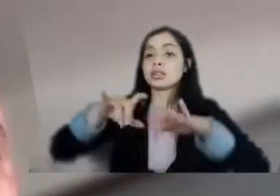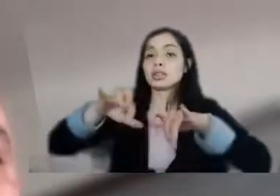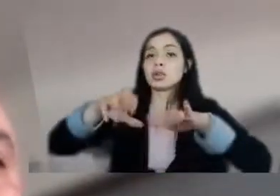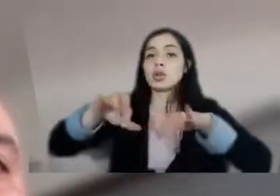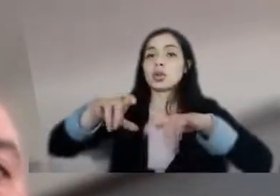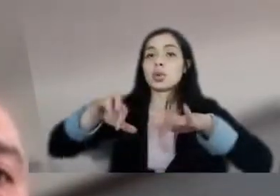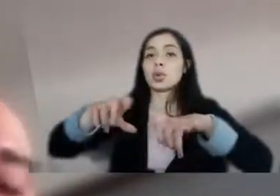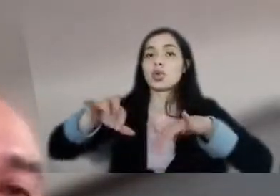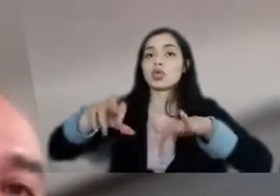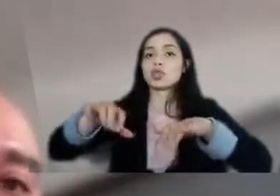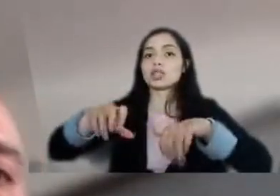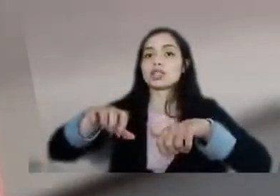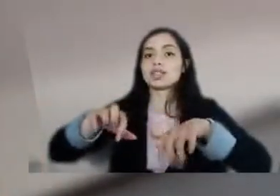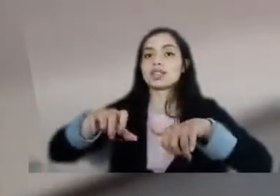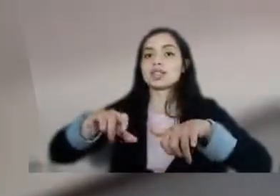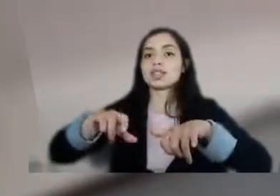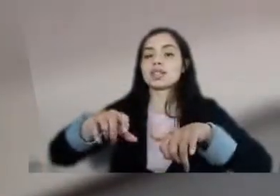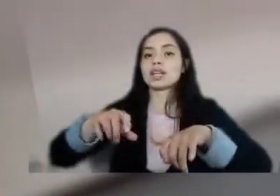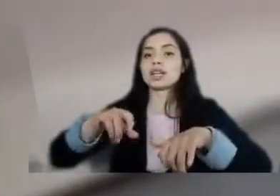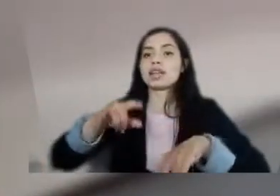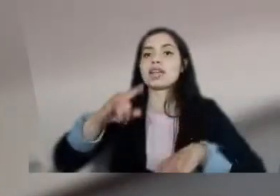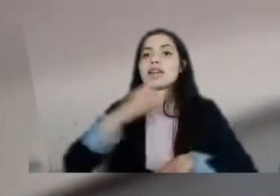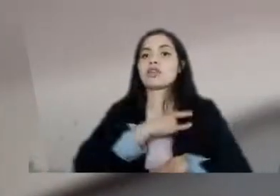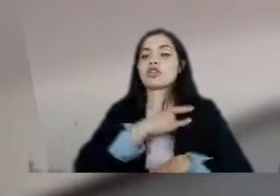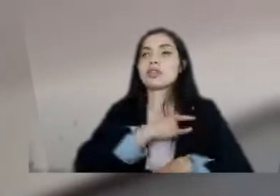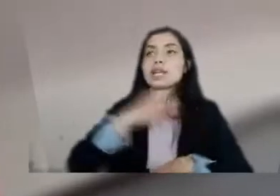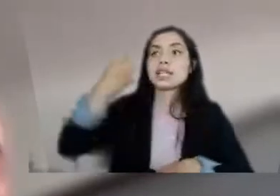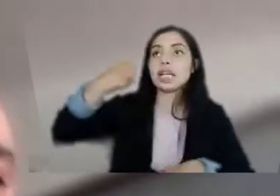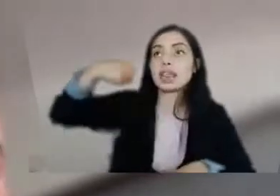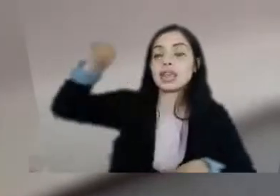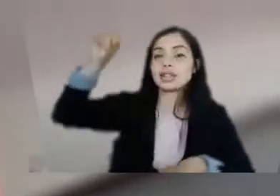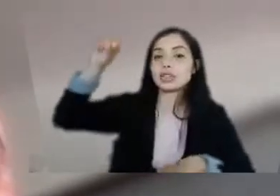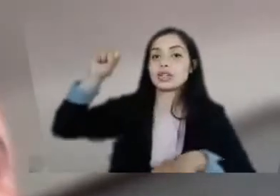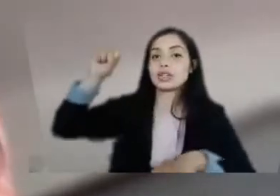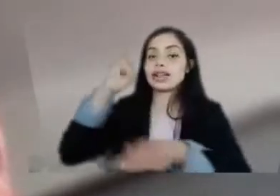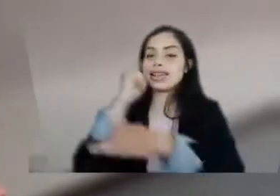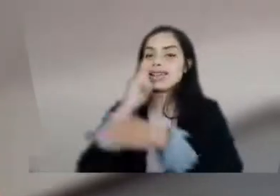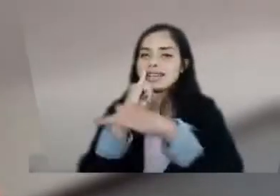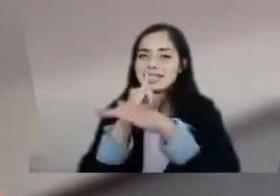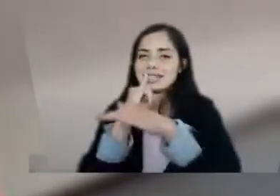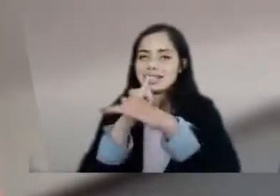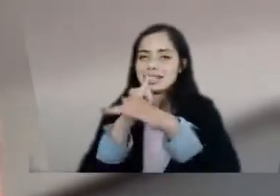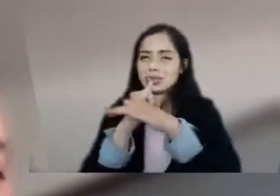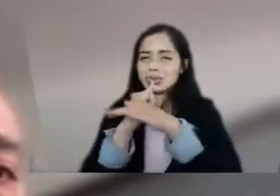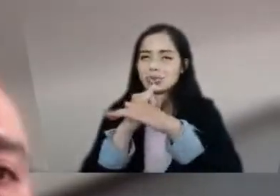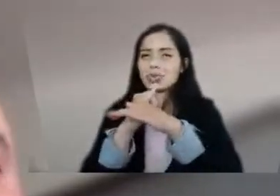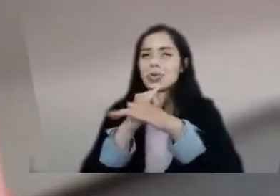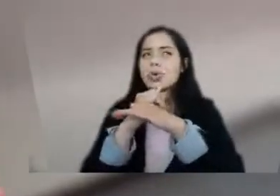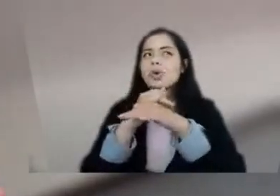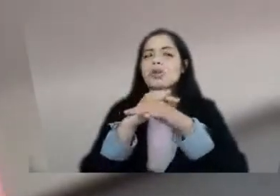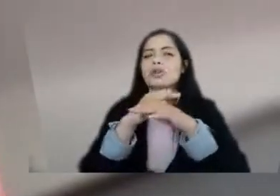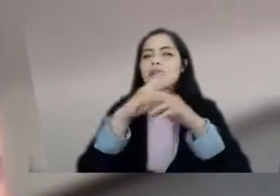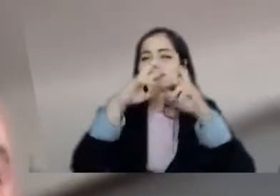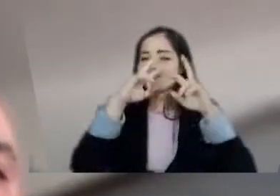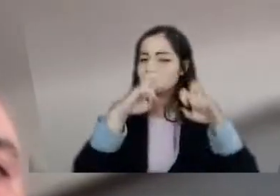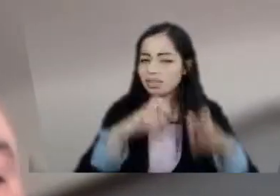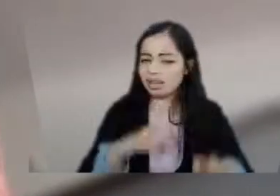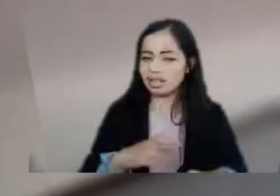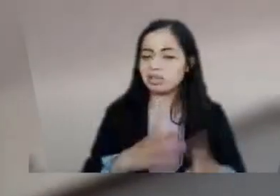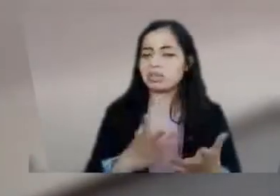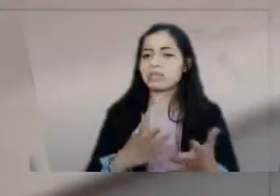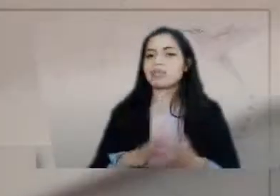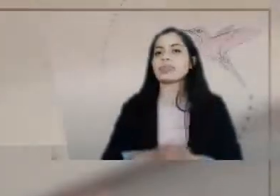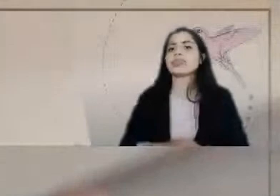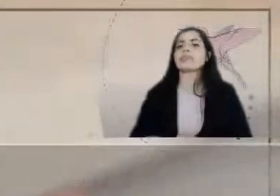Naturales de la Universidad Nacional, donde hoy tuvimos una jornada de análisis de datos de varias de las expediciones que ya hemos realizado con el